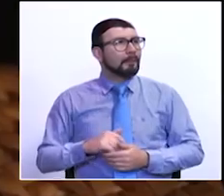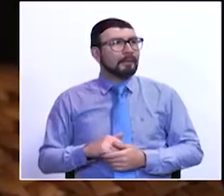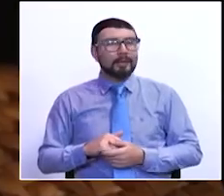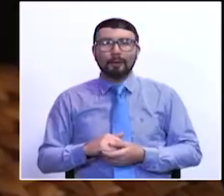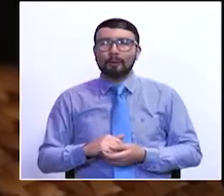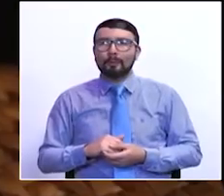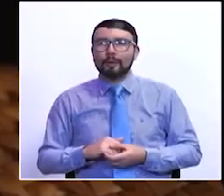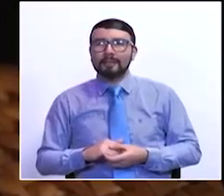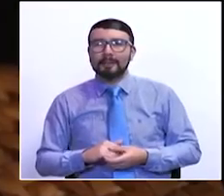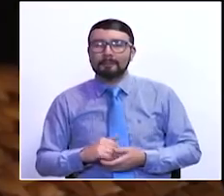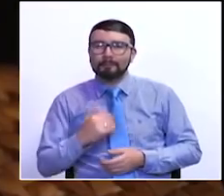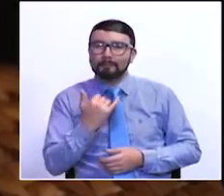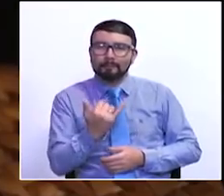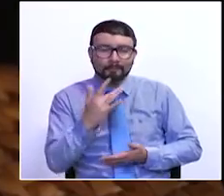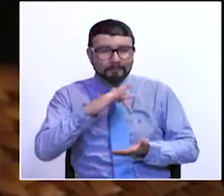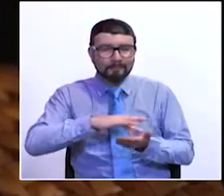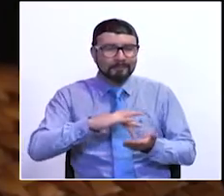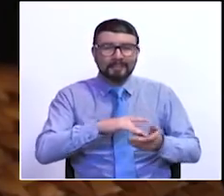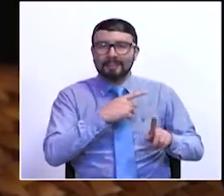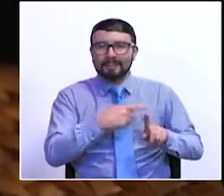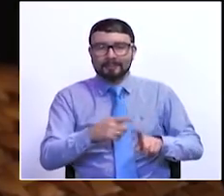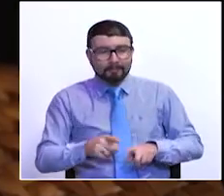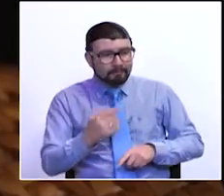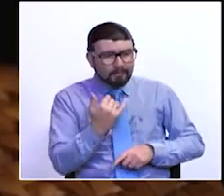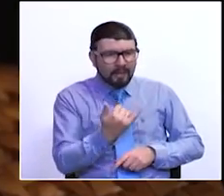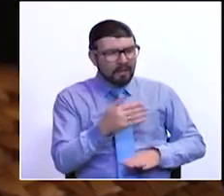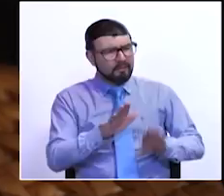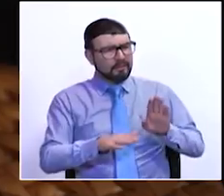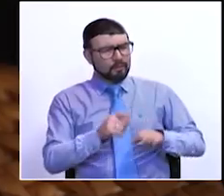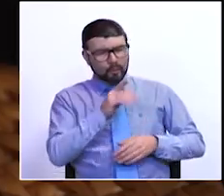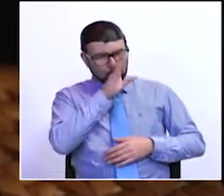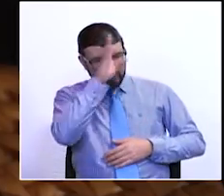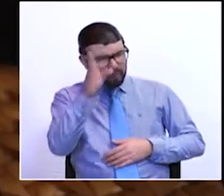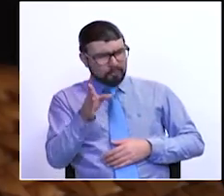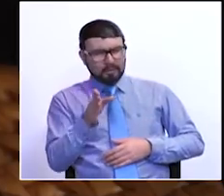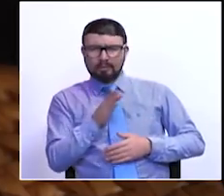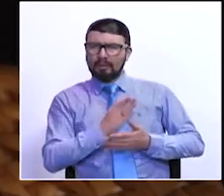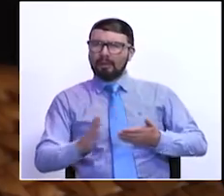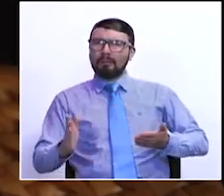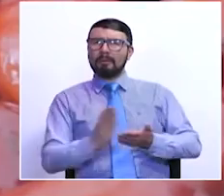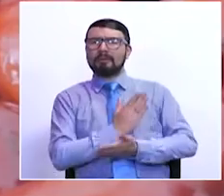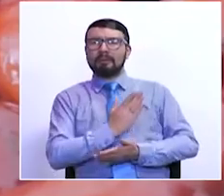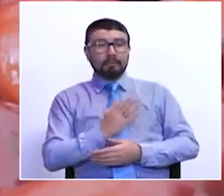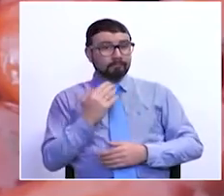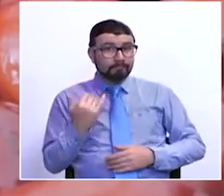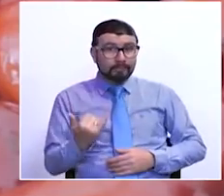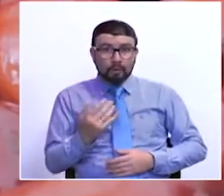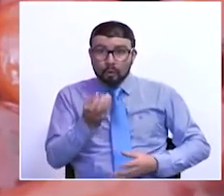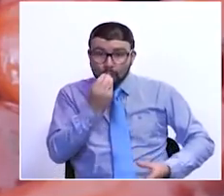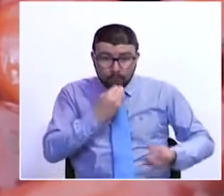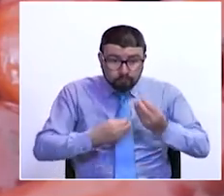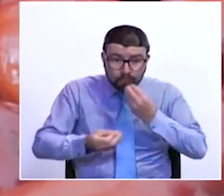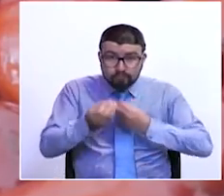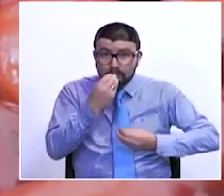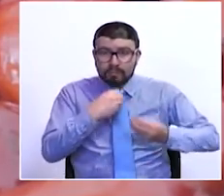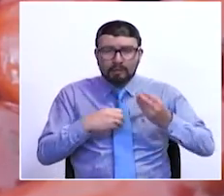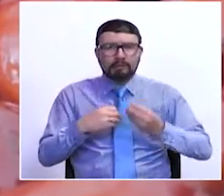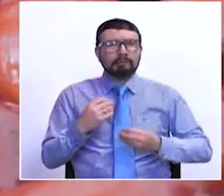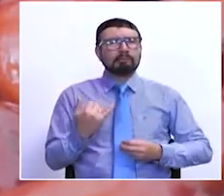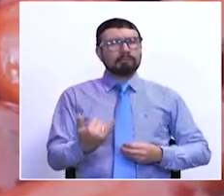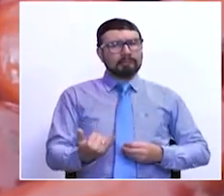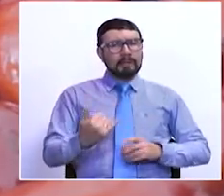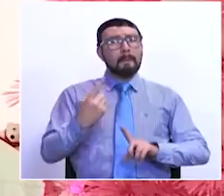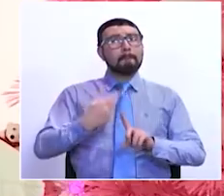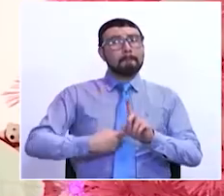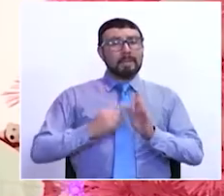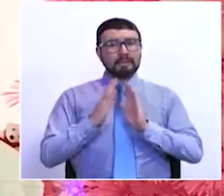hábitos que de pronto se salen un poco de la rutina por los alimentos que estamos consumiendo durante esta época, y